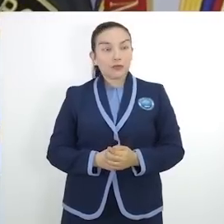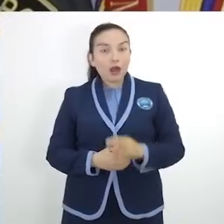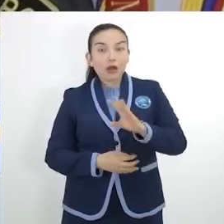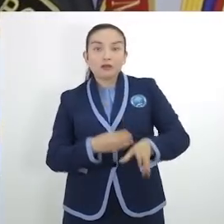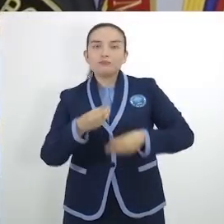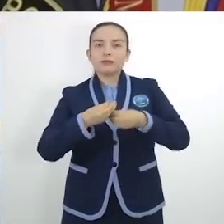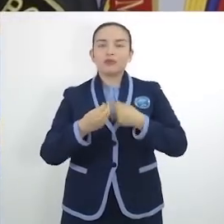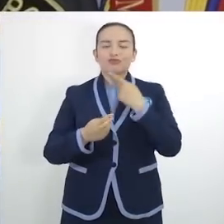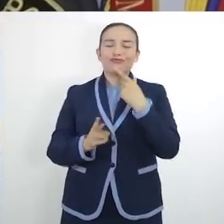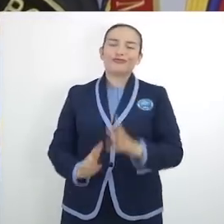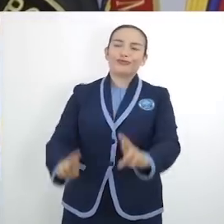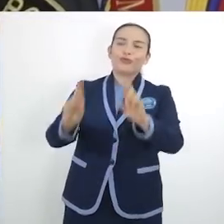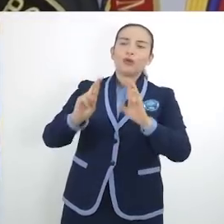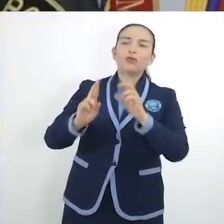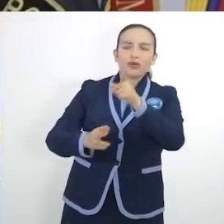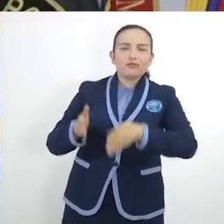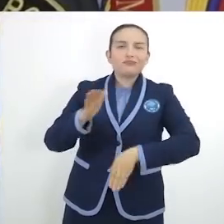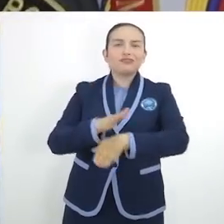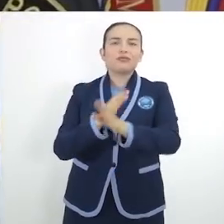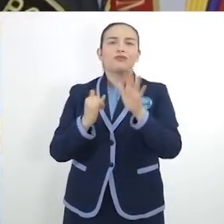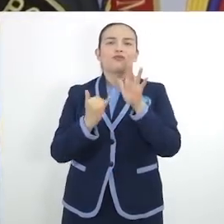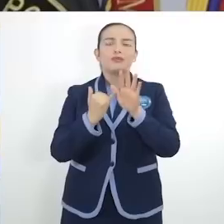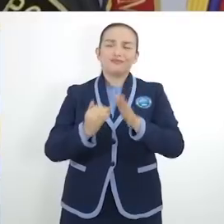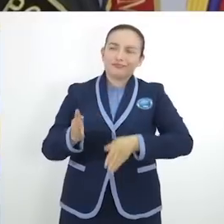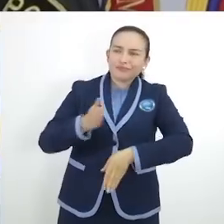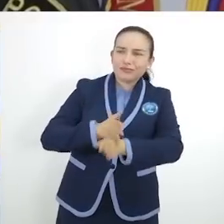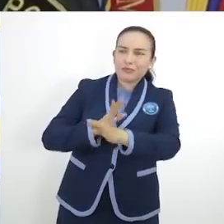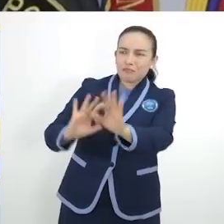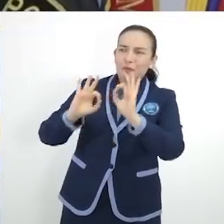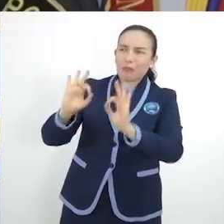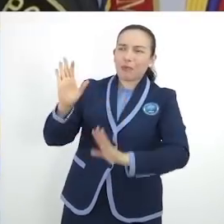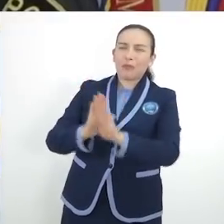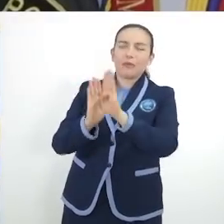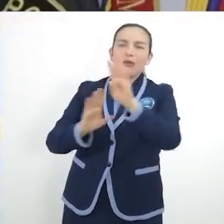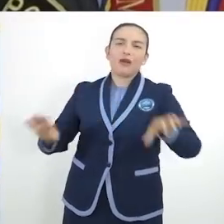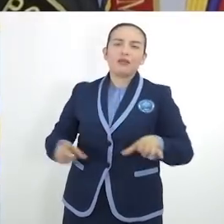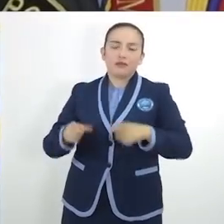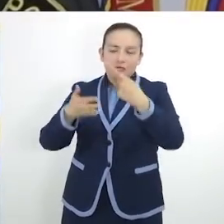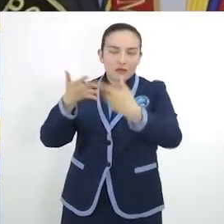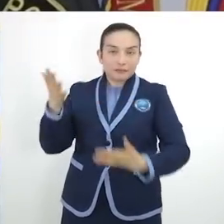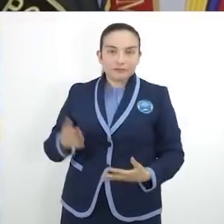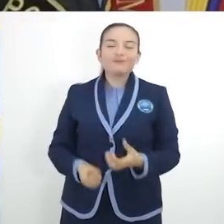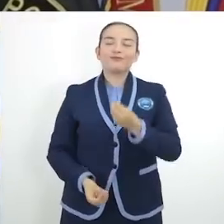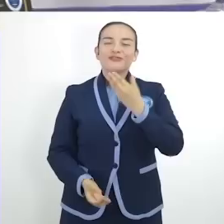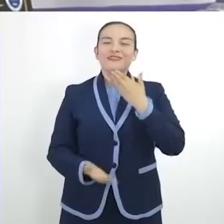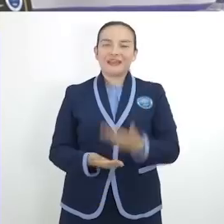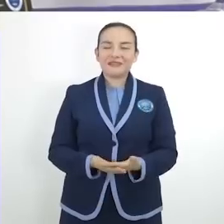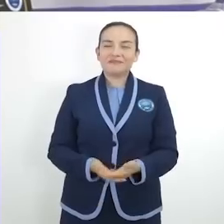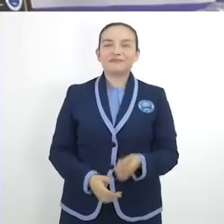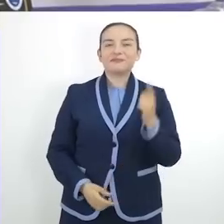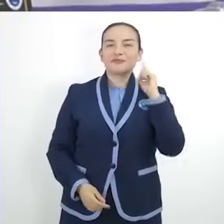la vez formulo votos para que el éxito continúe acompañándolos en todas sus actividades. Muchas gracias.